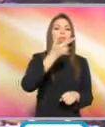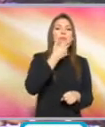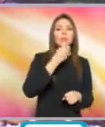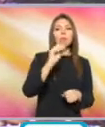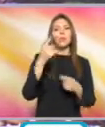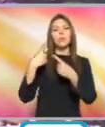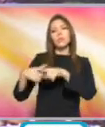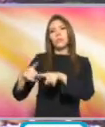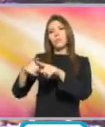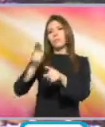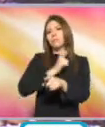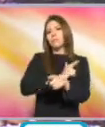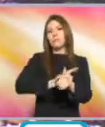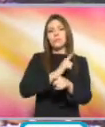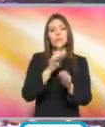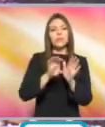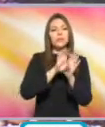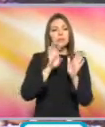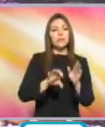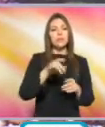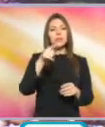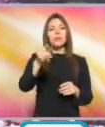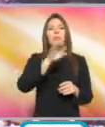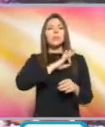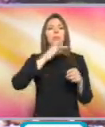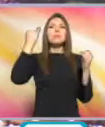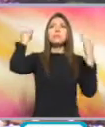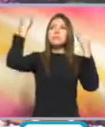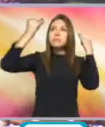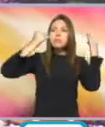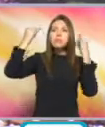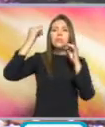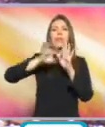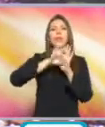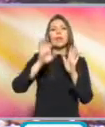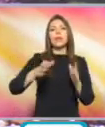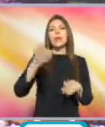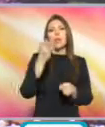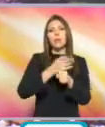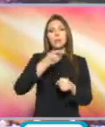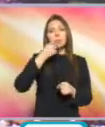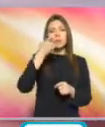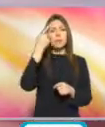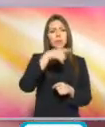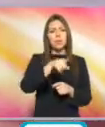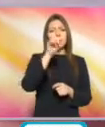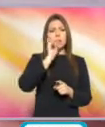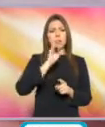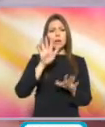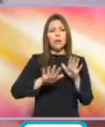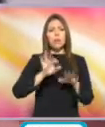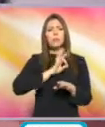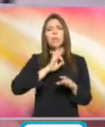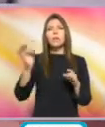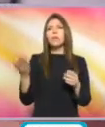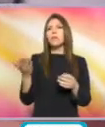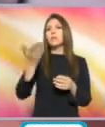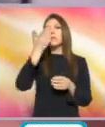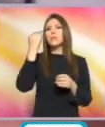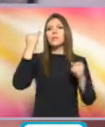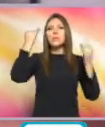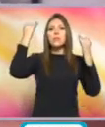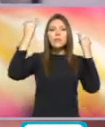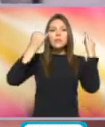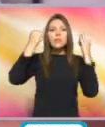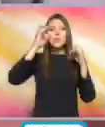Entonces puedes ser desde lo que llama él onírico fantasioso. Yo creo que a lo mejor no les voy a preguntar a ustedes, pero yo en algún momento puedo tener una fantasía en donde